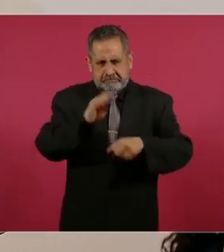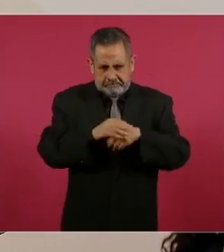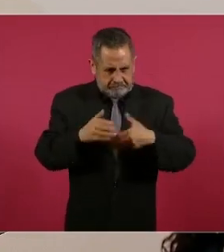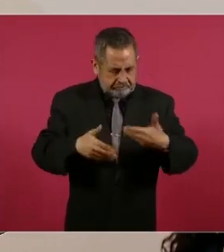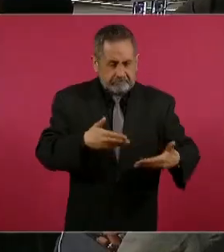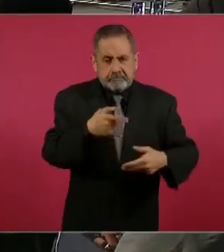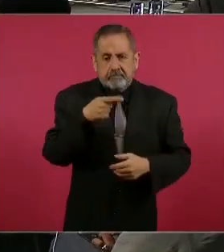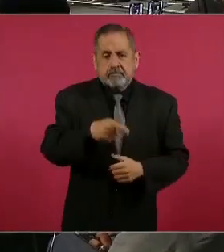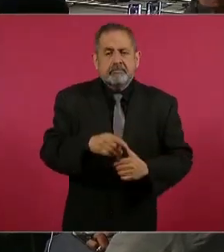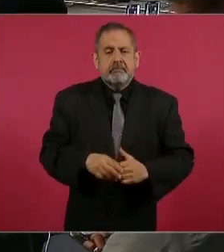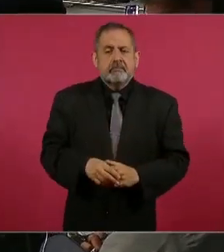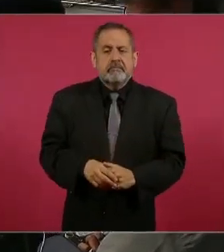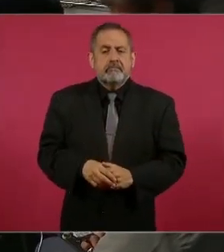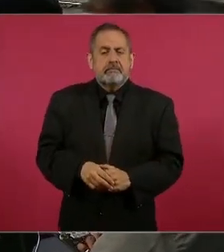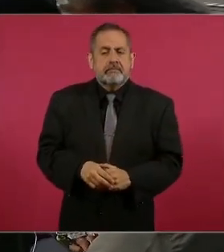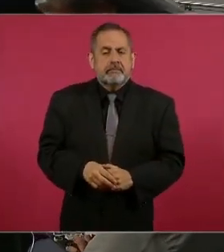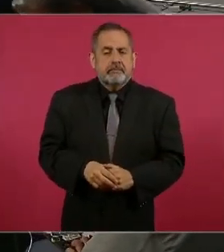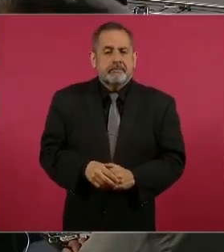Ya